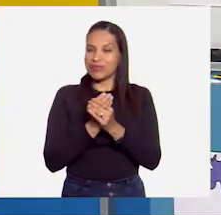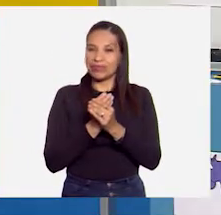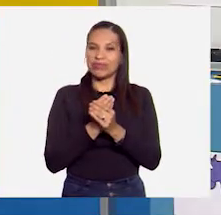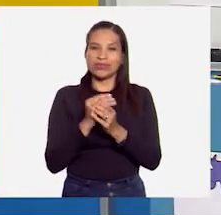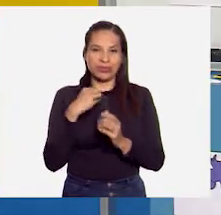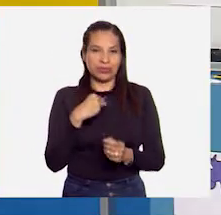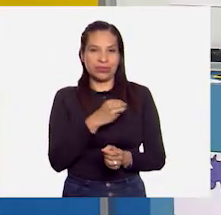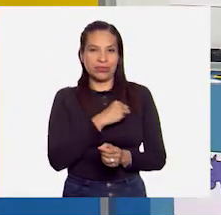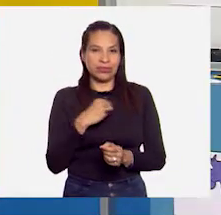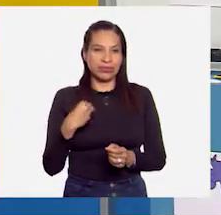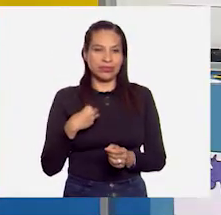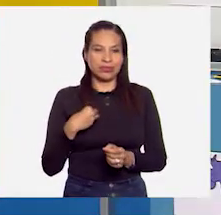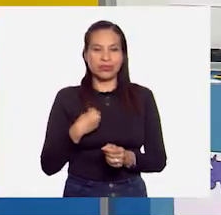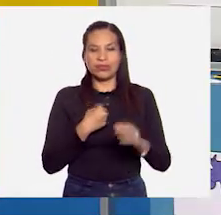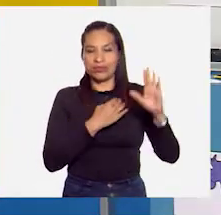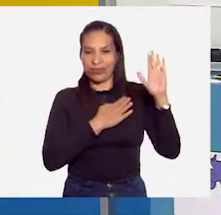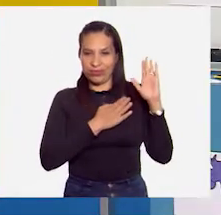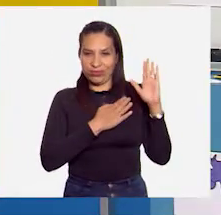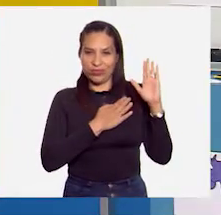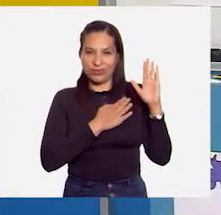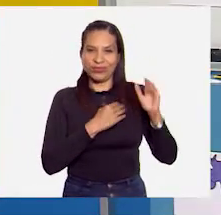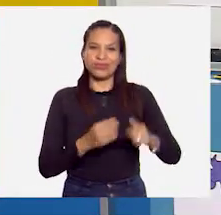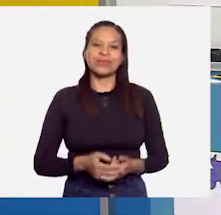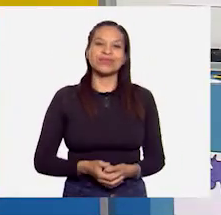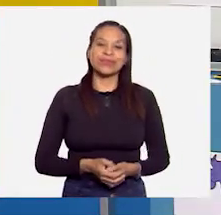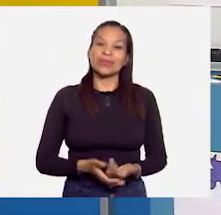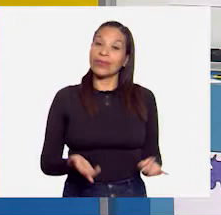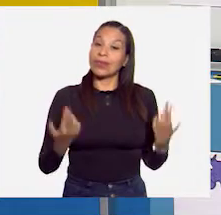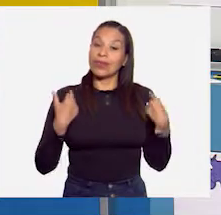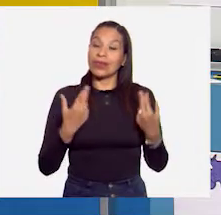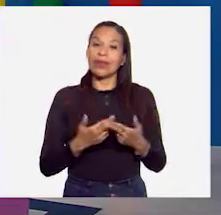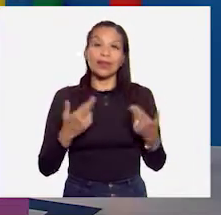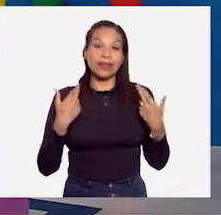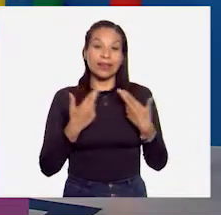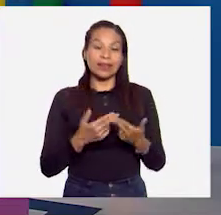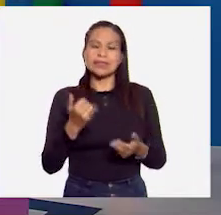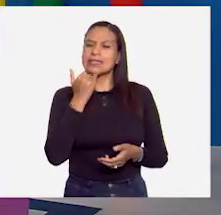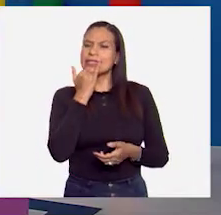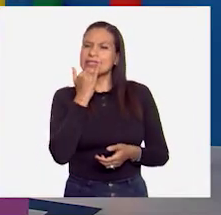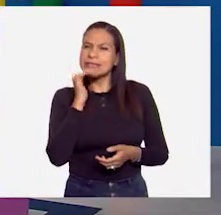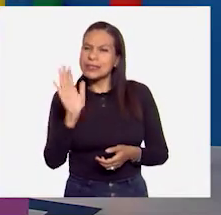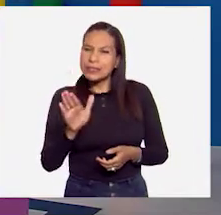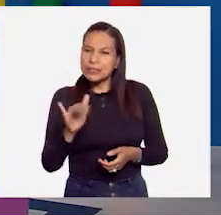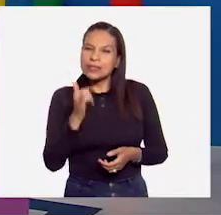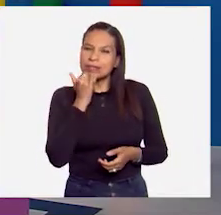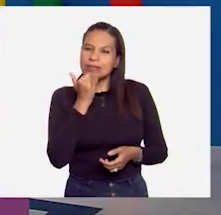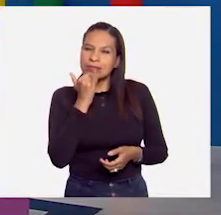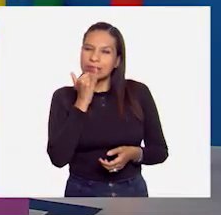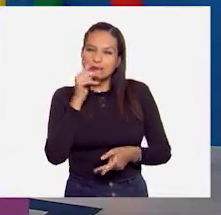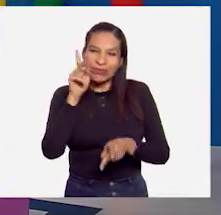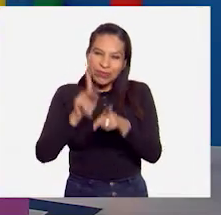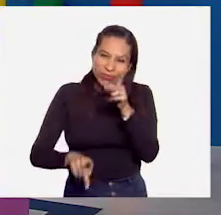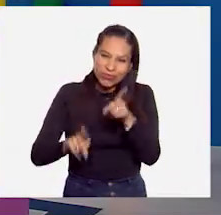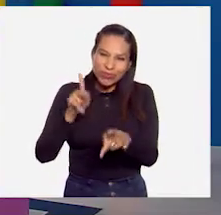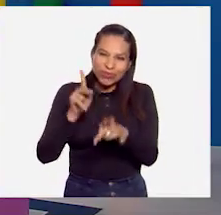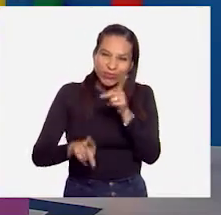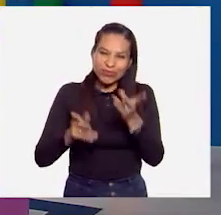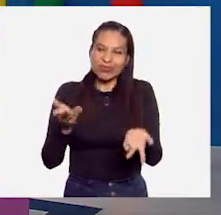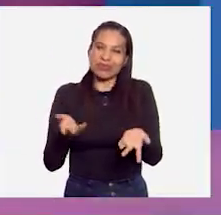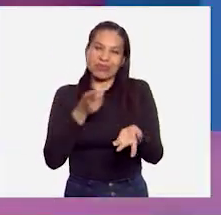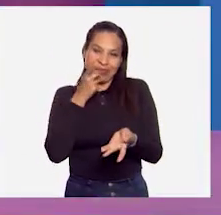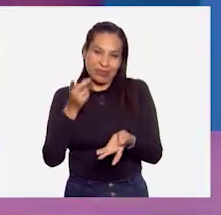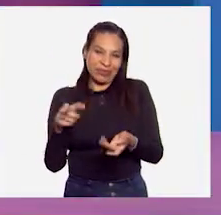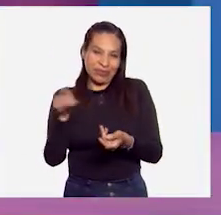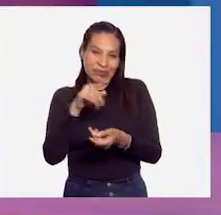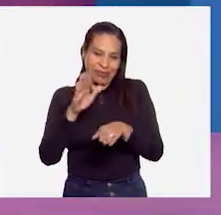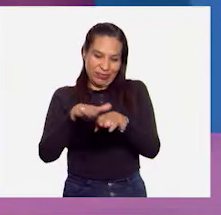a cumplir con lo prometido. ¡Ay, maestro! ¡Disculpe! ¡Perdón por la interruption! Como dirían